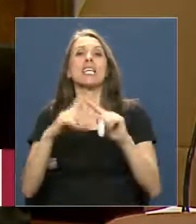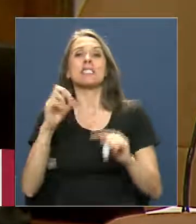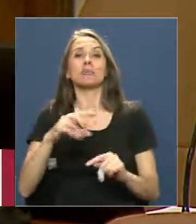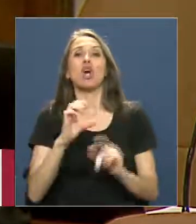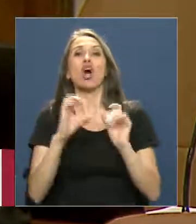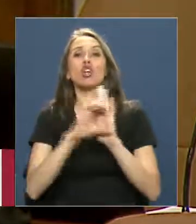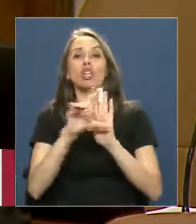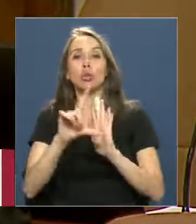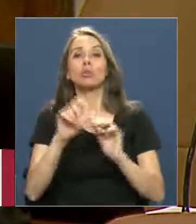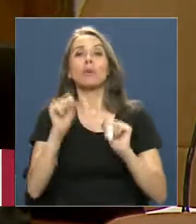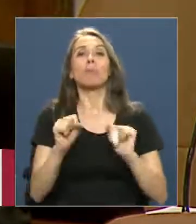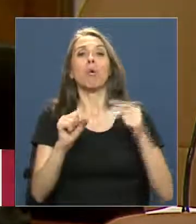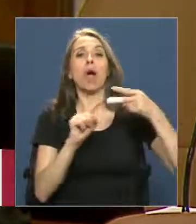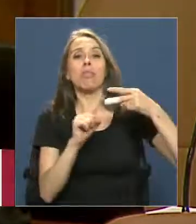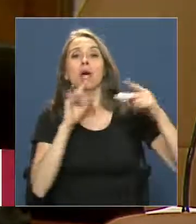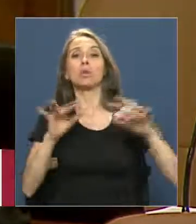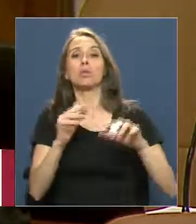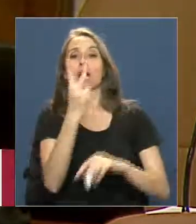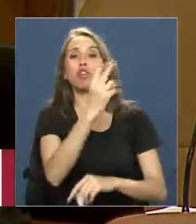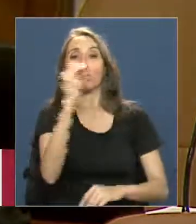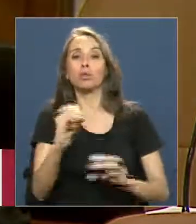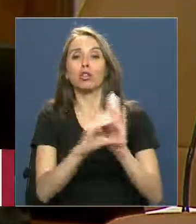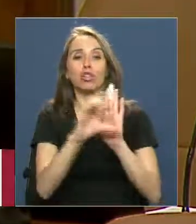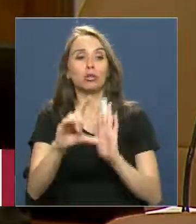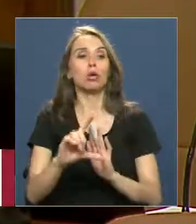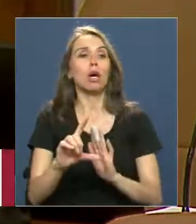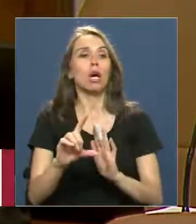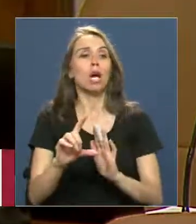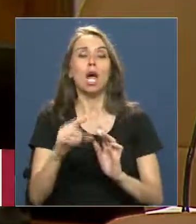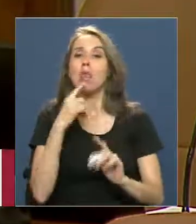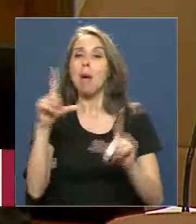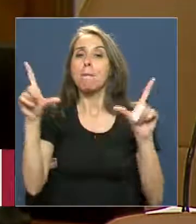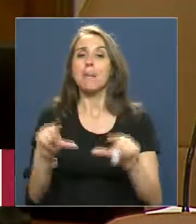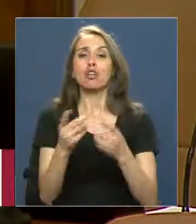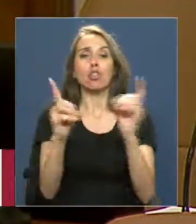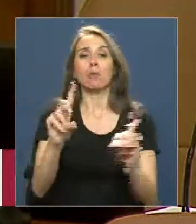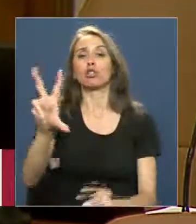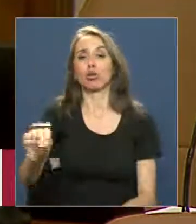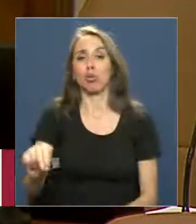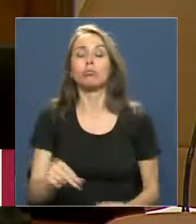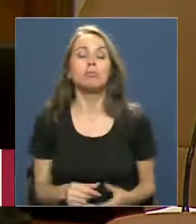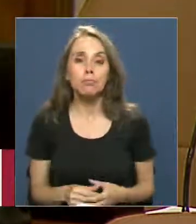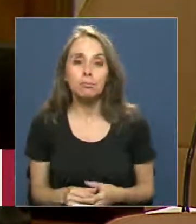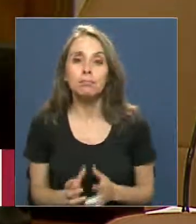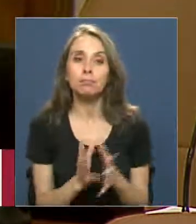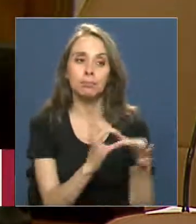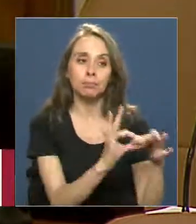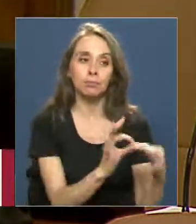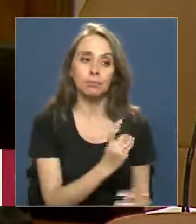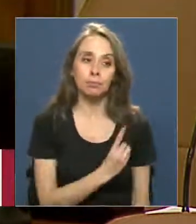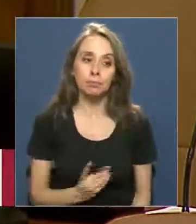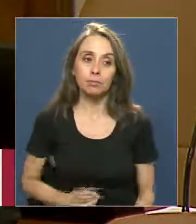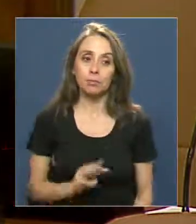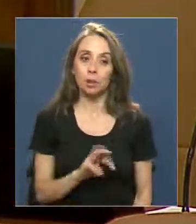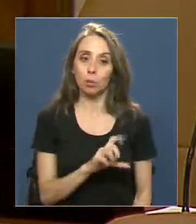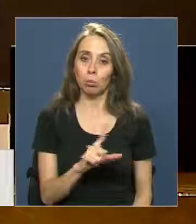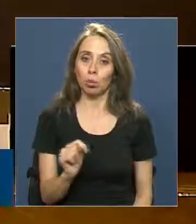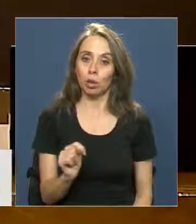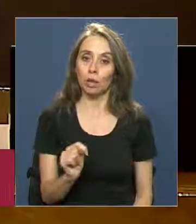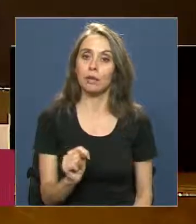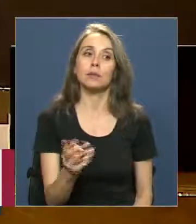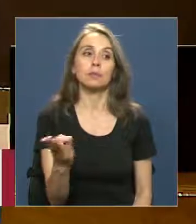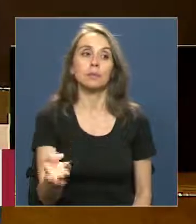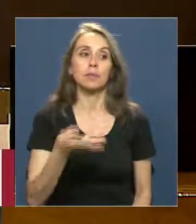2% constitucional y muchos otros instrumentos. Menos democracia. Gracias, diputado Mulet. De inmediato le entrego el uso